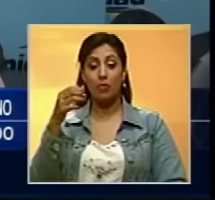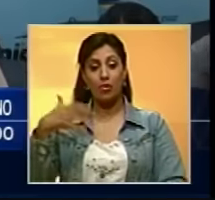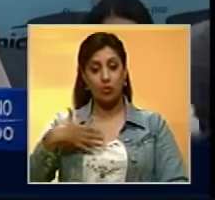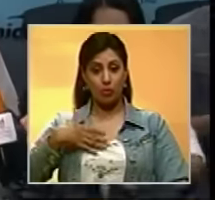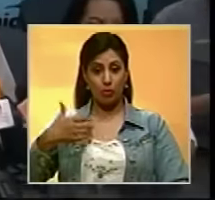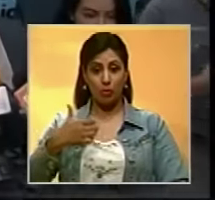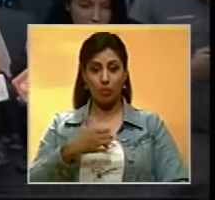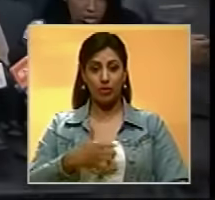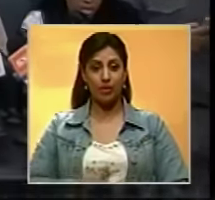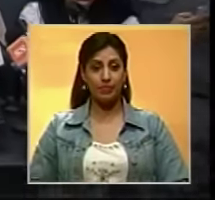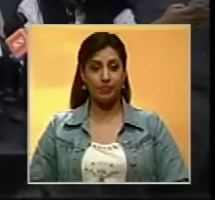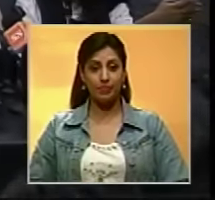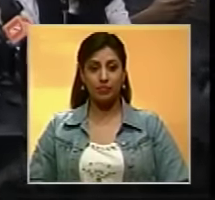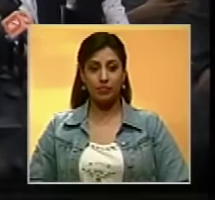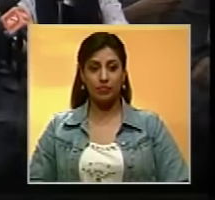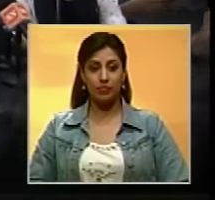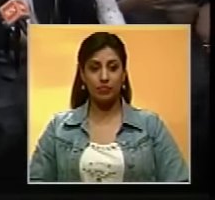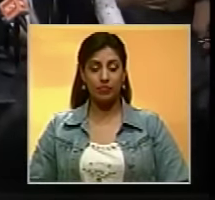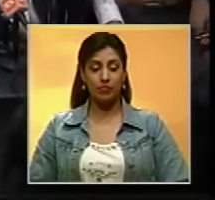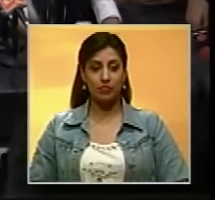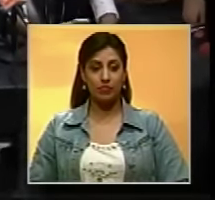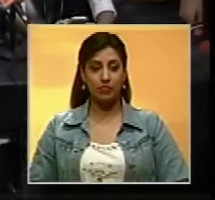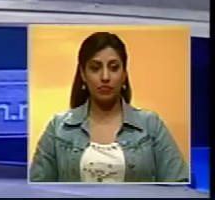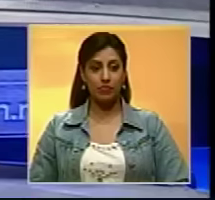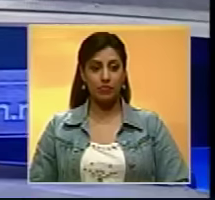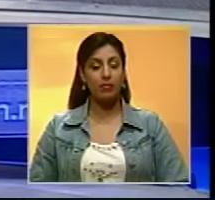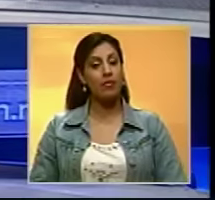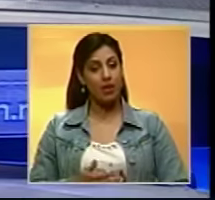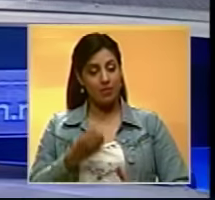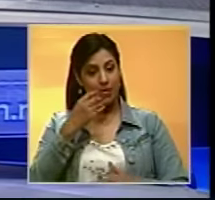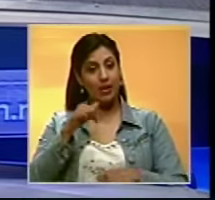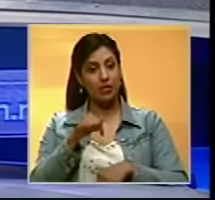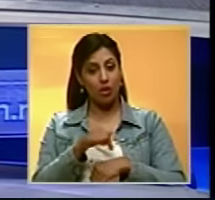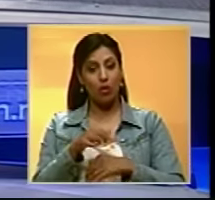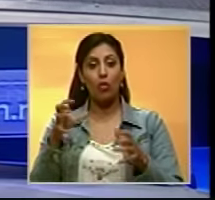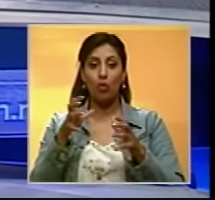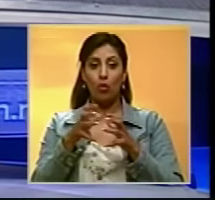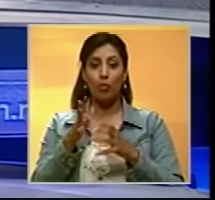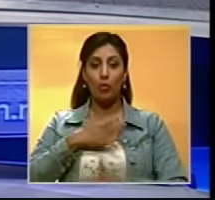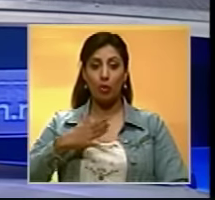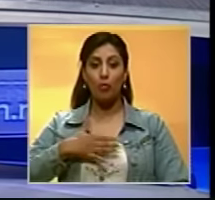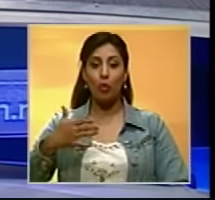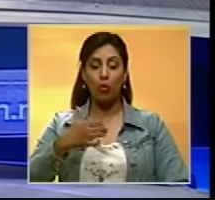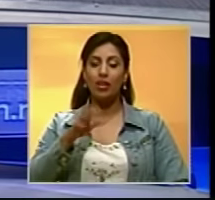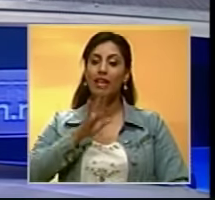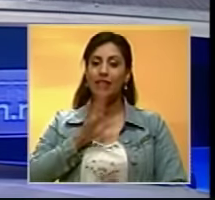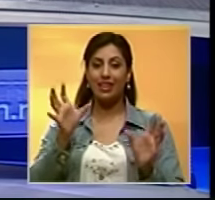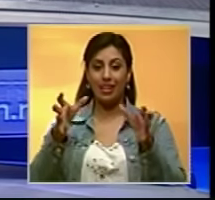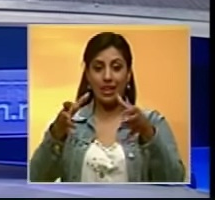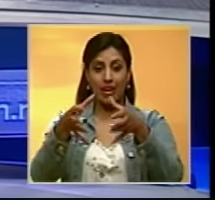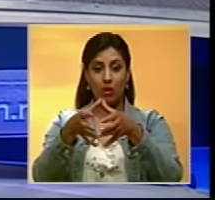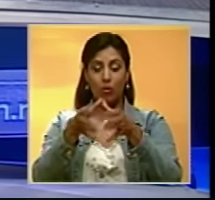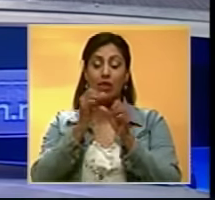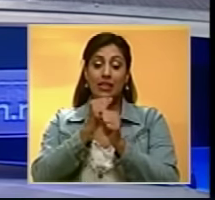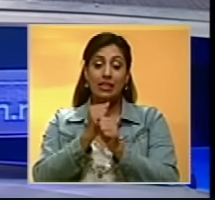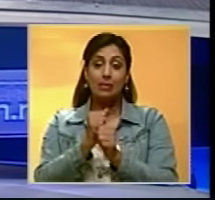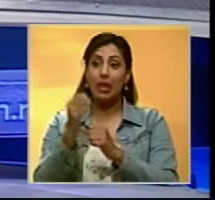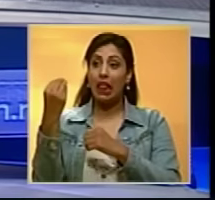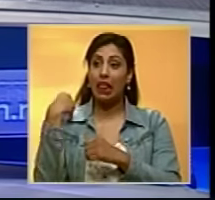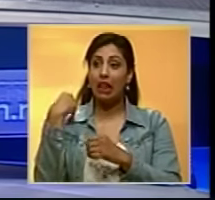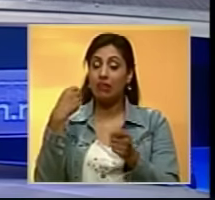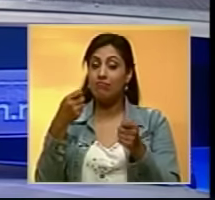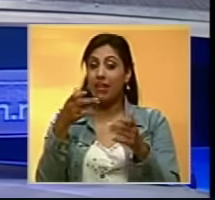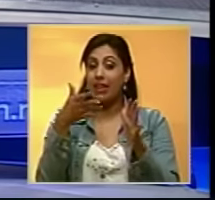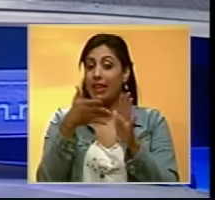mesa de la unidad bien a esta hora los dirigentes de la mesa de la unidad se encuentran reunidos y se espera que se anuncien